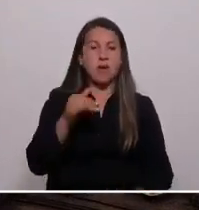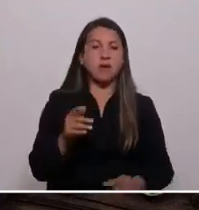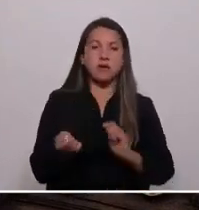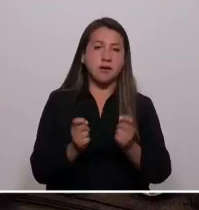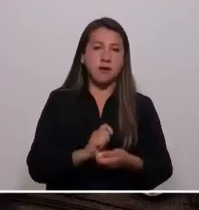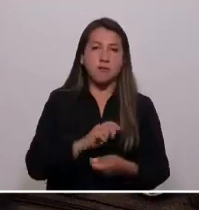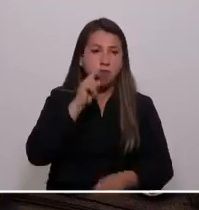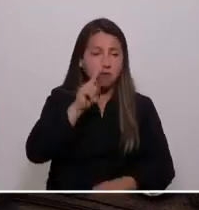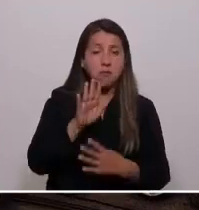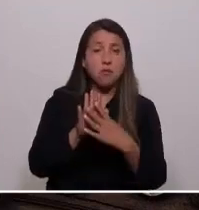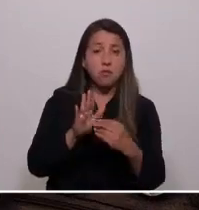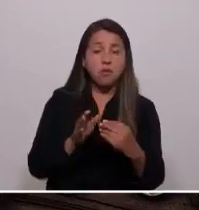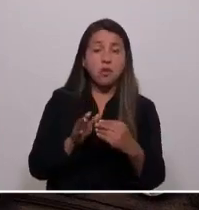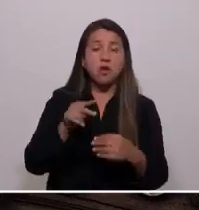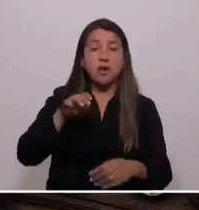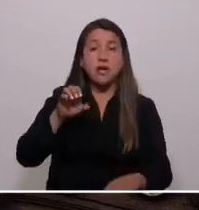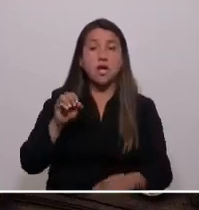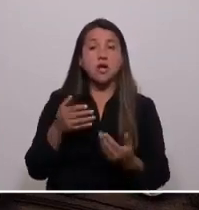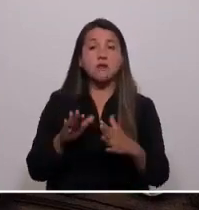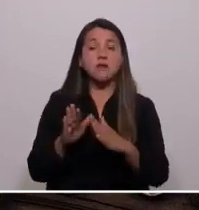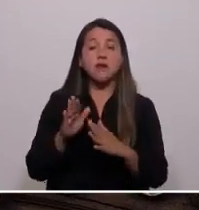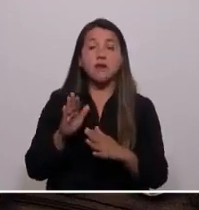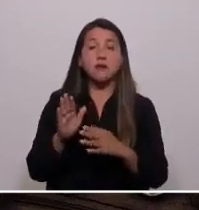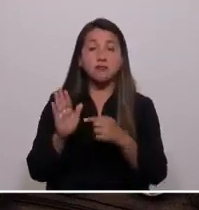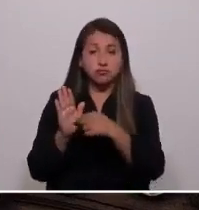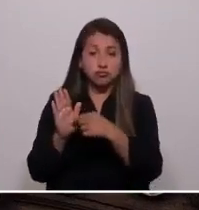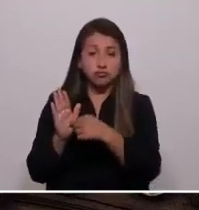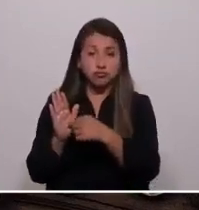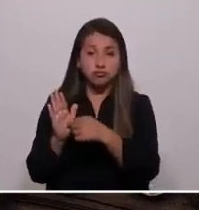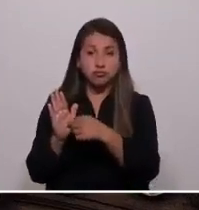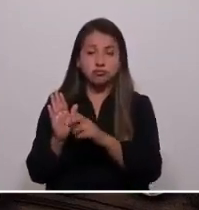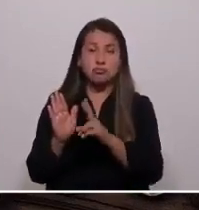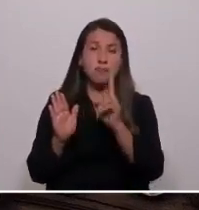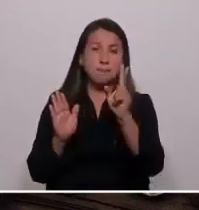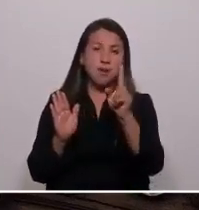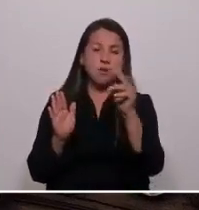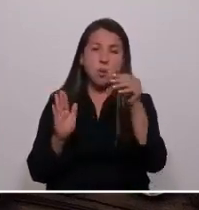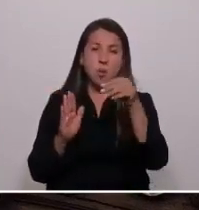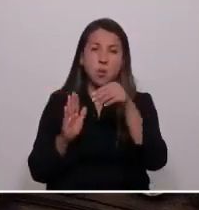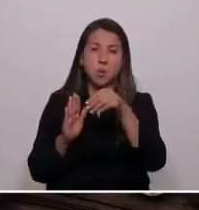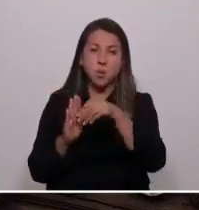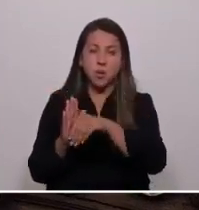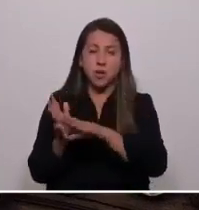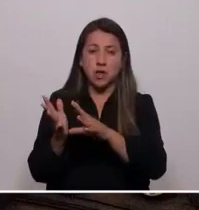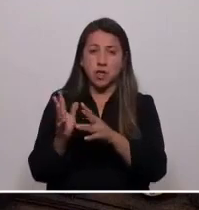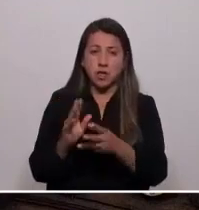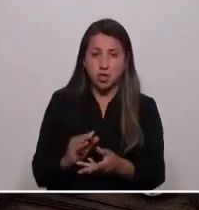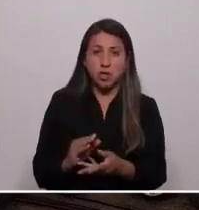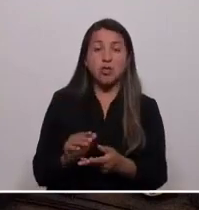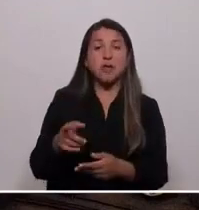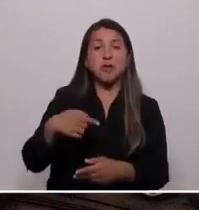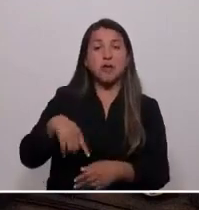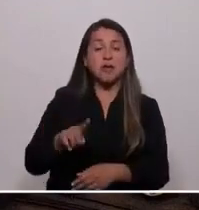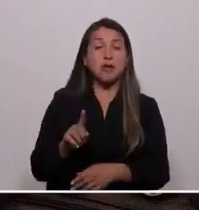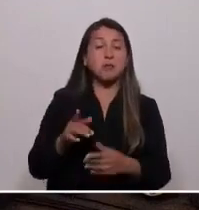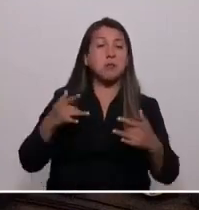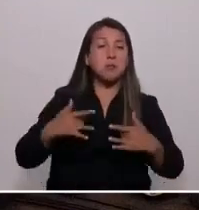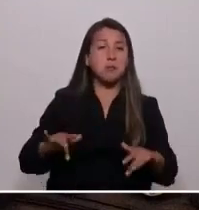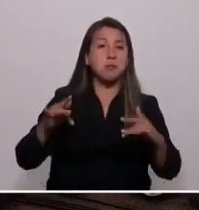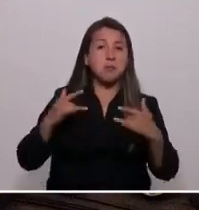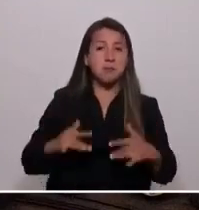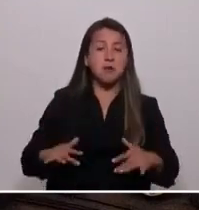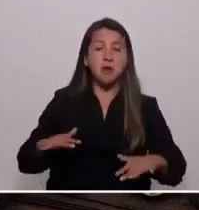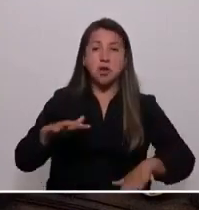que el modelo neoliberal y su casta política se encuentran en su peor decadencia sus prácticas basadas en la impunidad en la